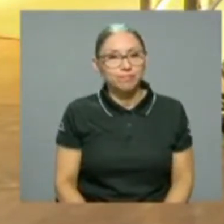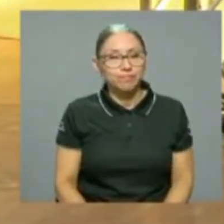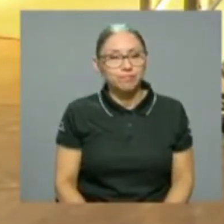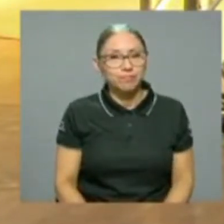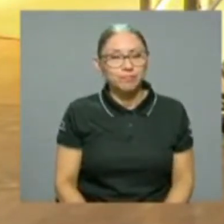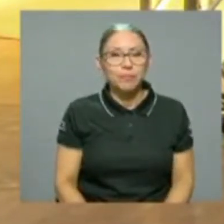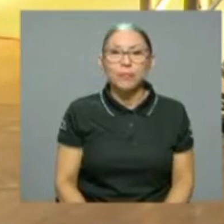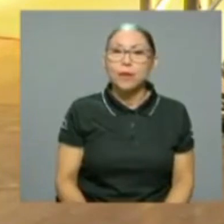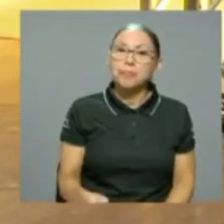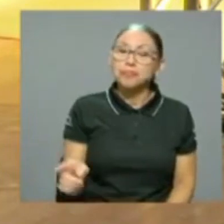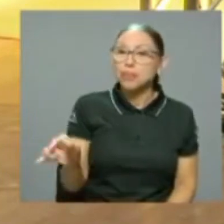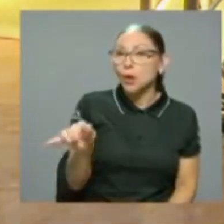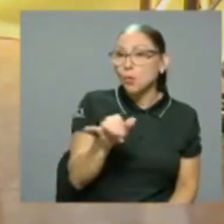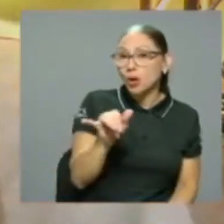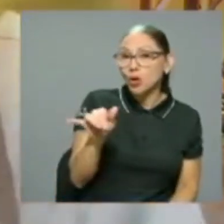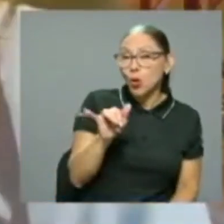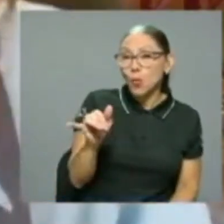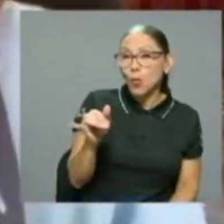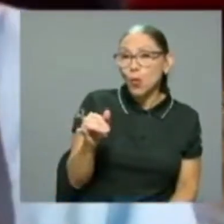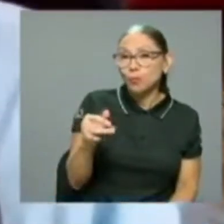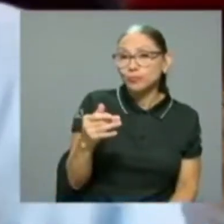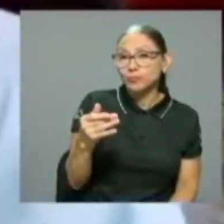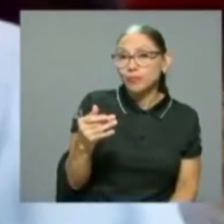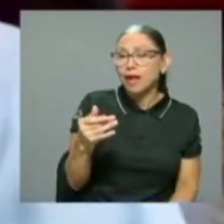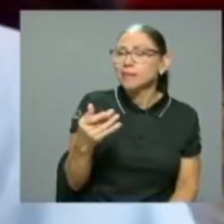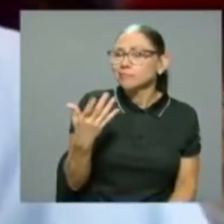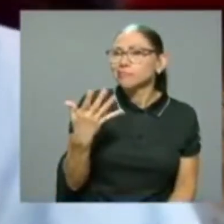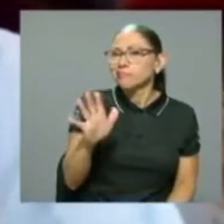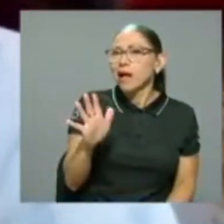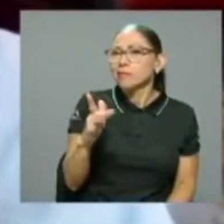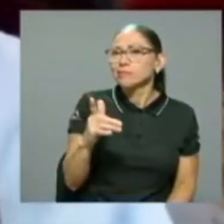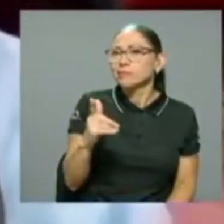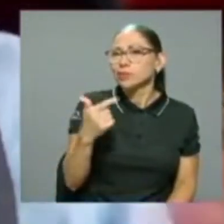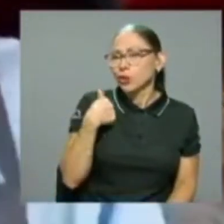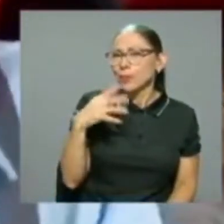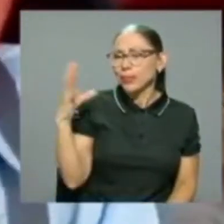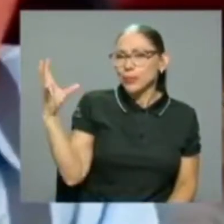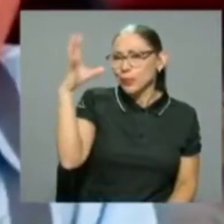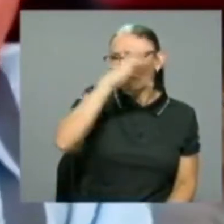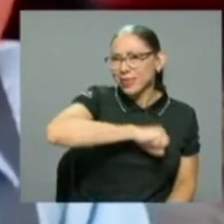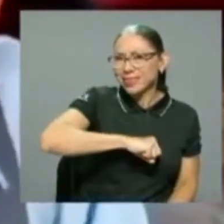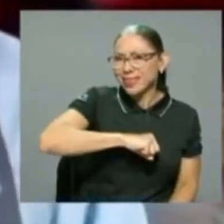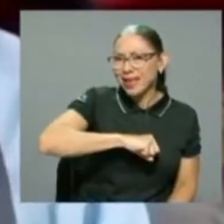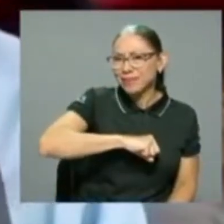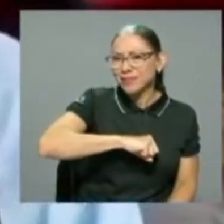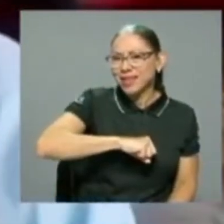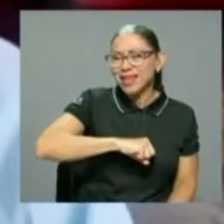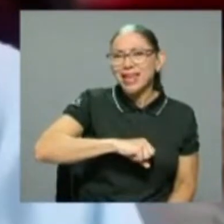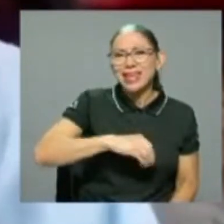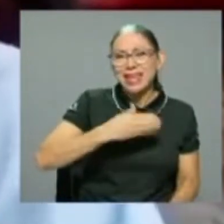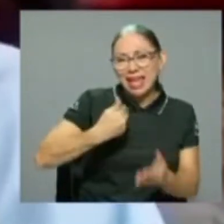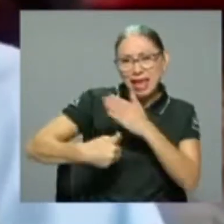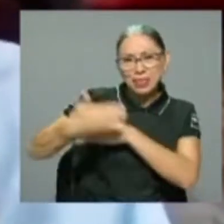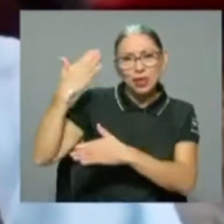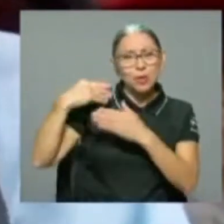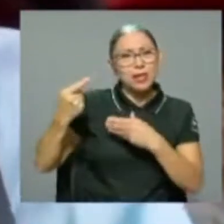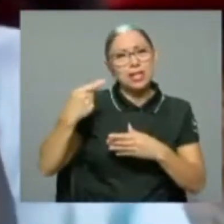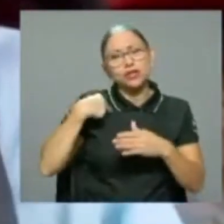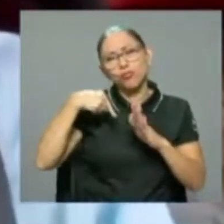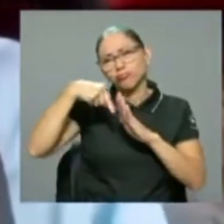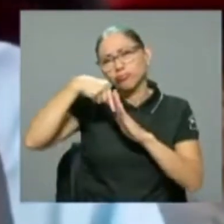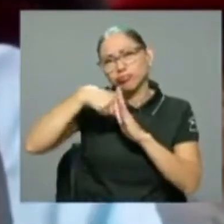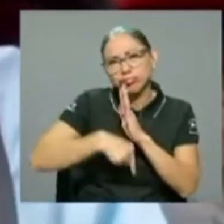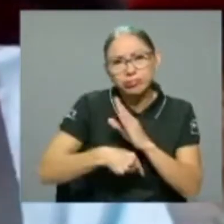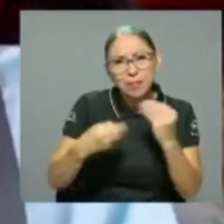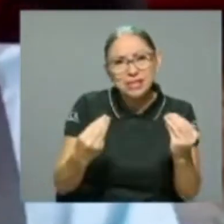Bueno, como venía diciendo, me doy cuenta de que me extendí demasiado en los prolegómenos, pero ahora sí puedo decir,